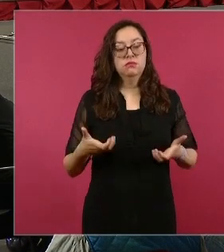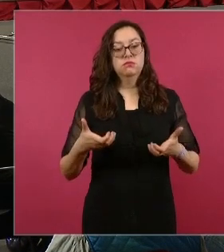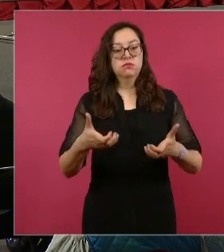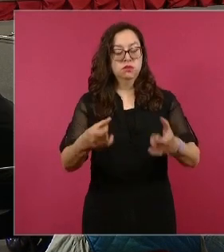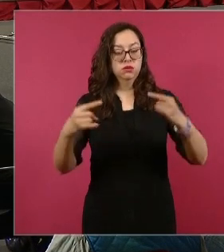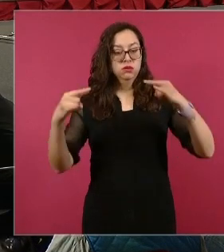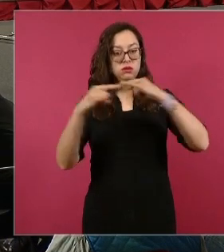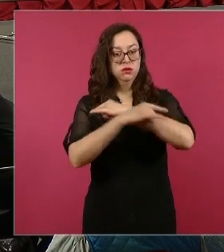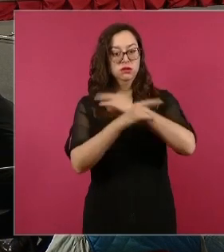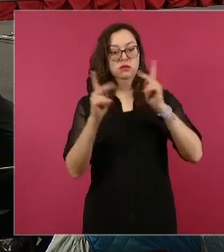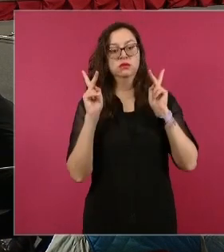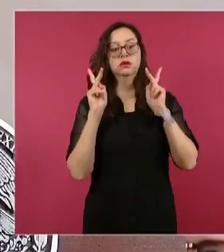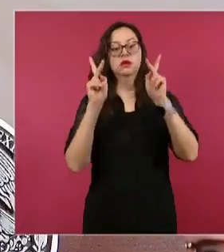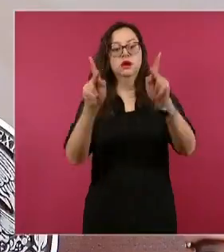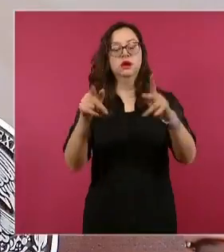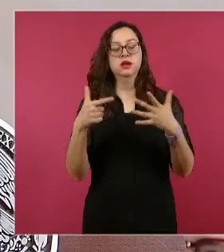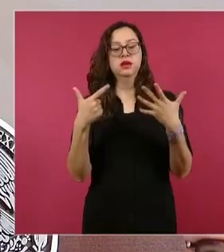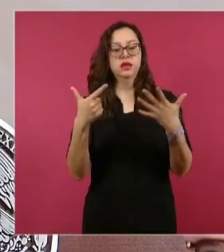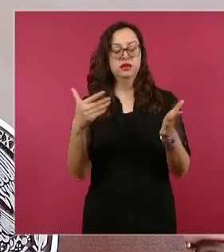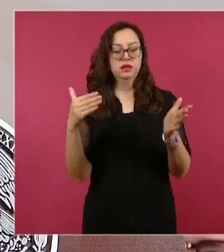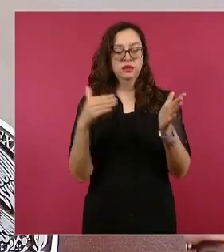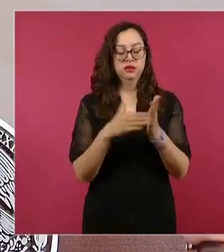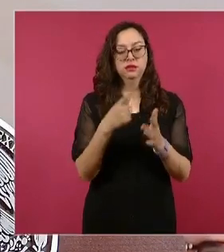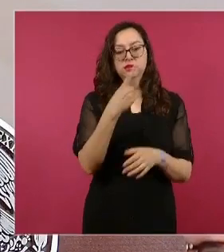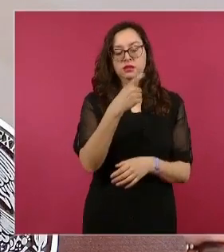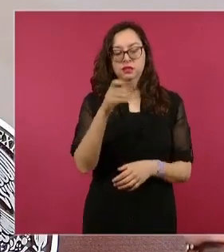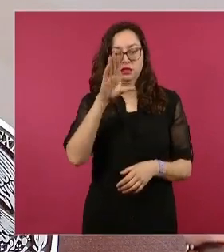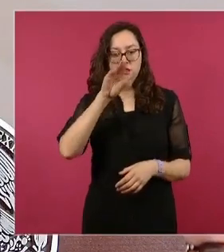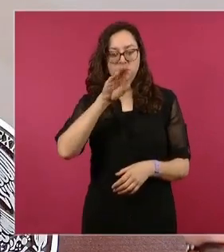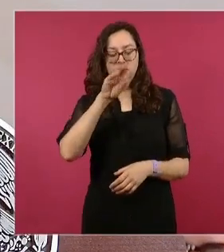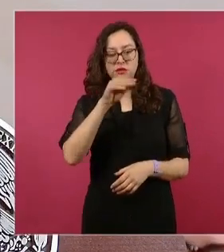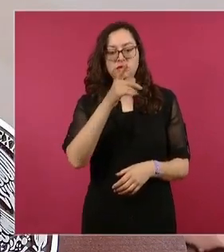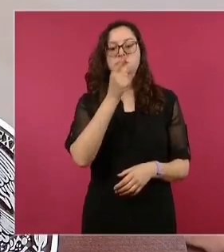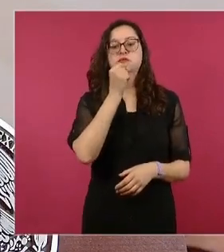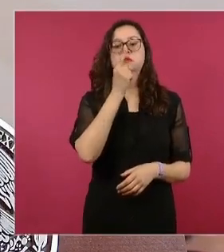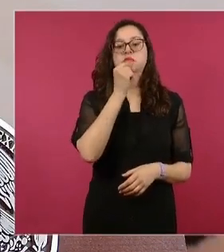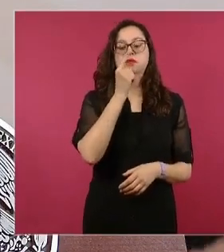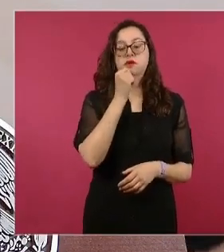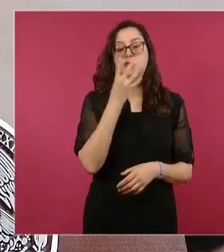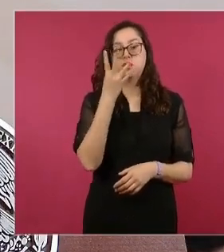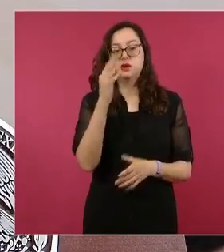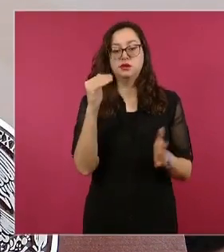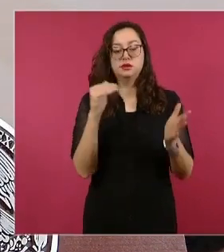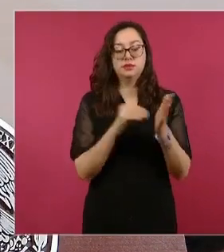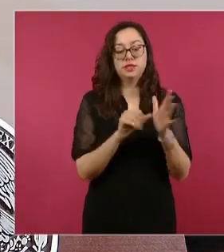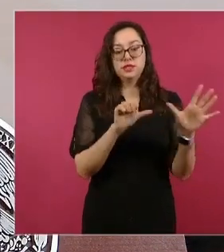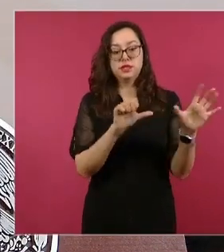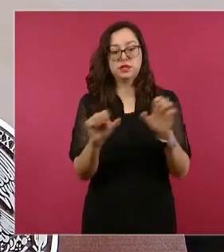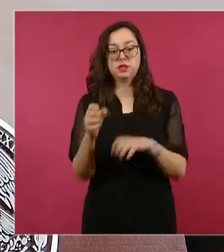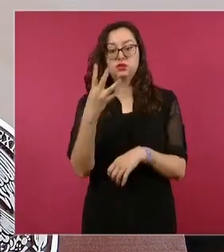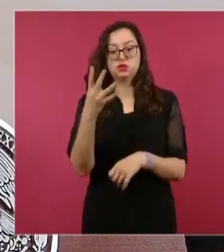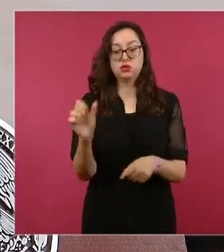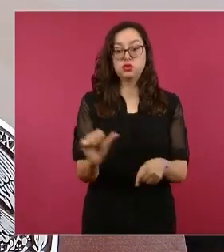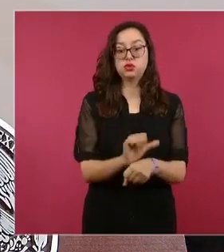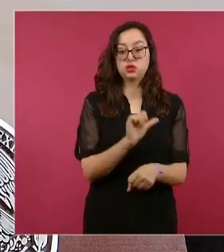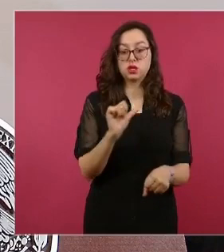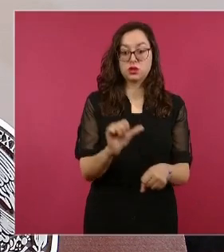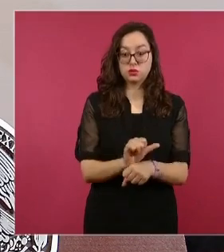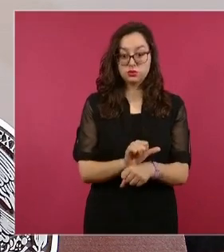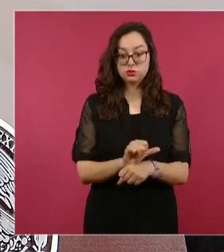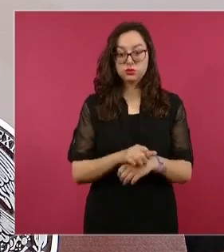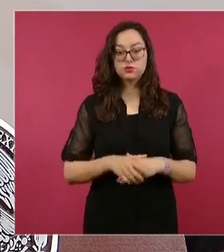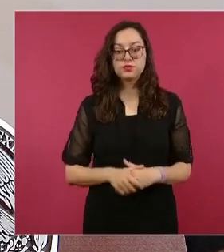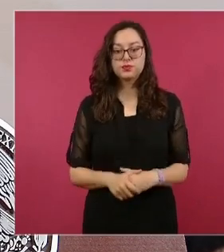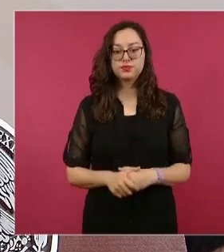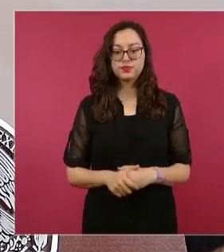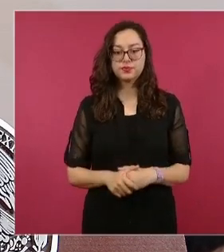con un despliegue de 7,190 elementos y 4,602 vehículos. A nivel nacional,